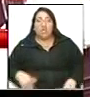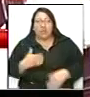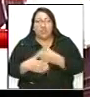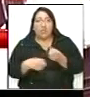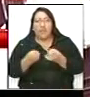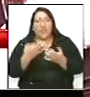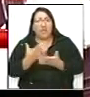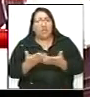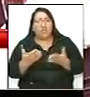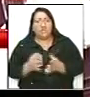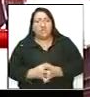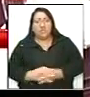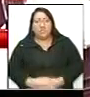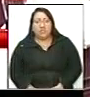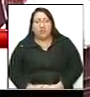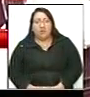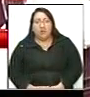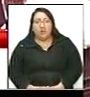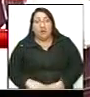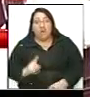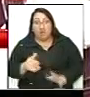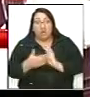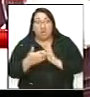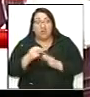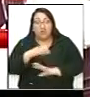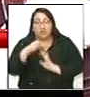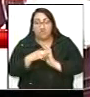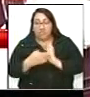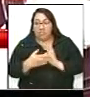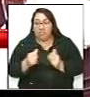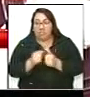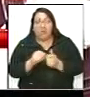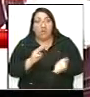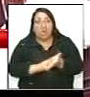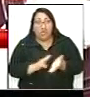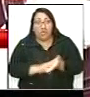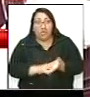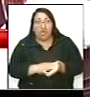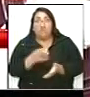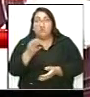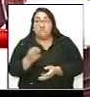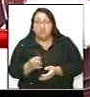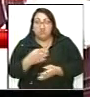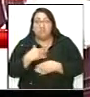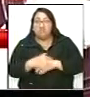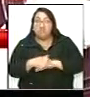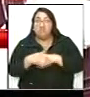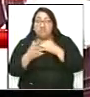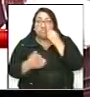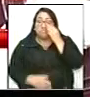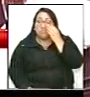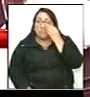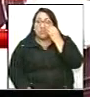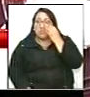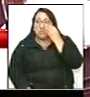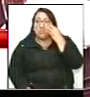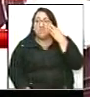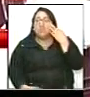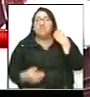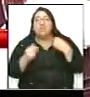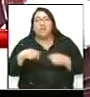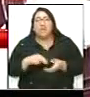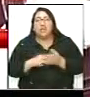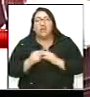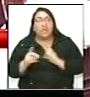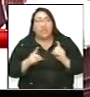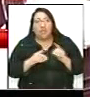varios aspectos. Y esto es una muestra, por ejemplo, del proyecto presentado por la Defensoría, a quien extiendo mi felicitación, y acá estamos